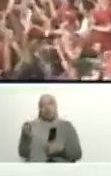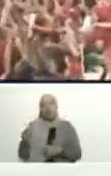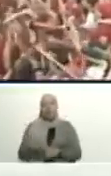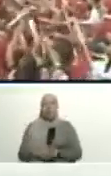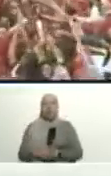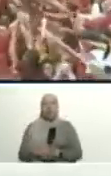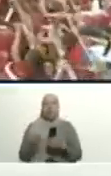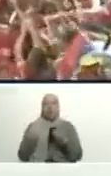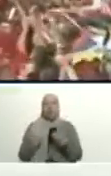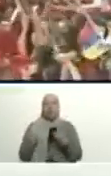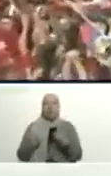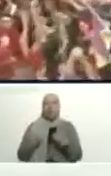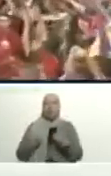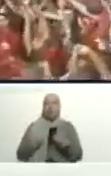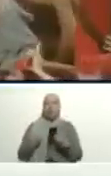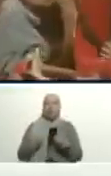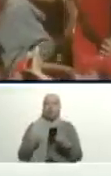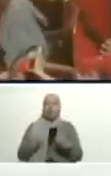de su vida.